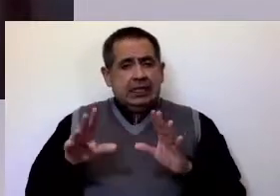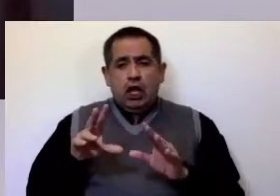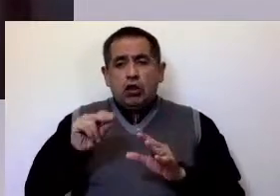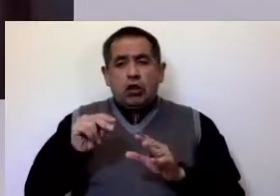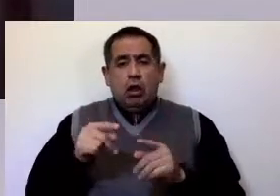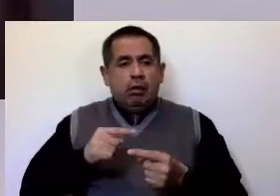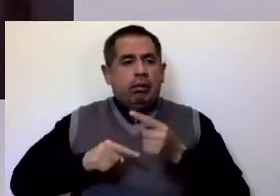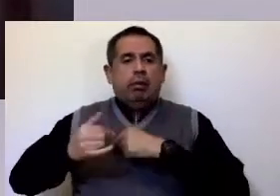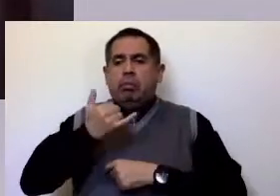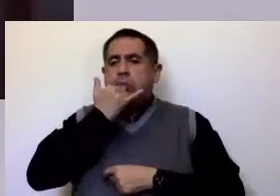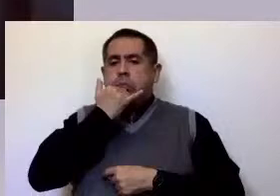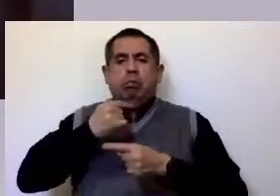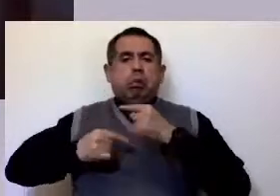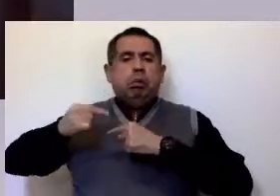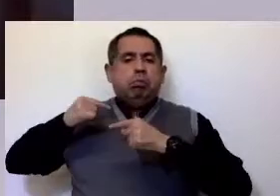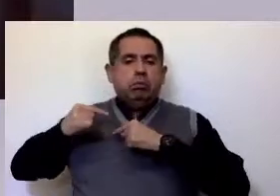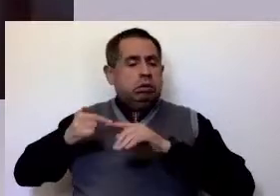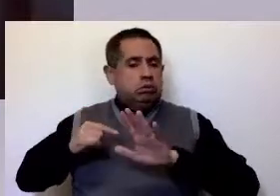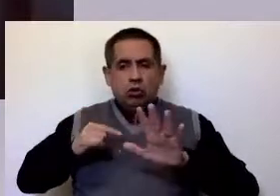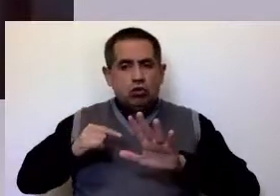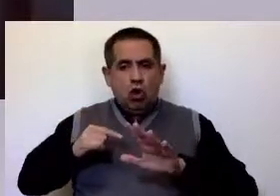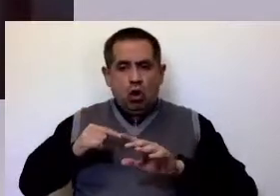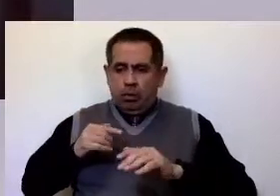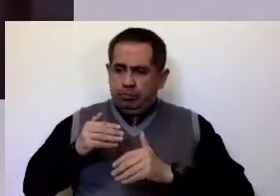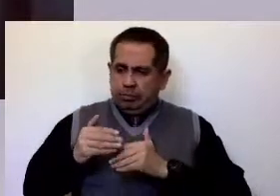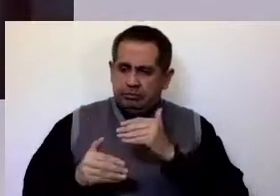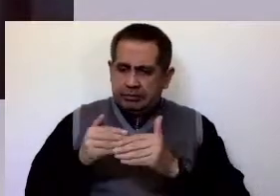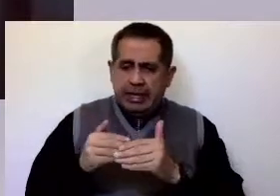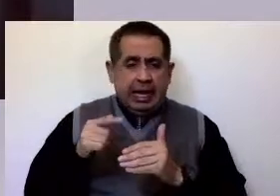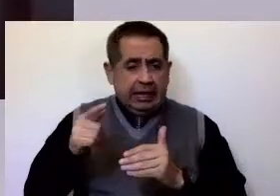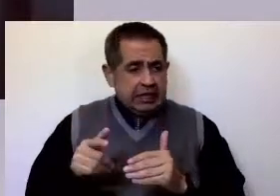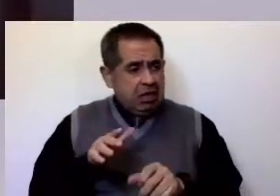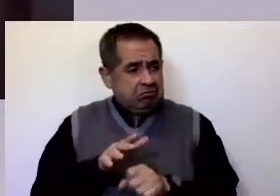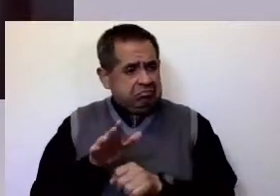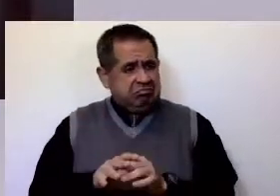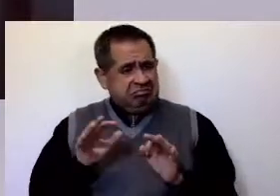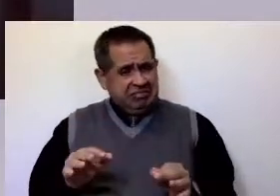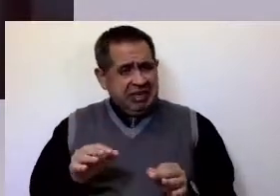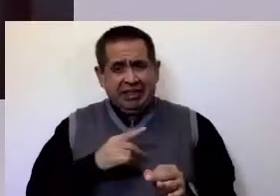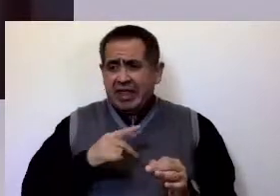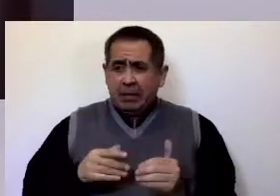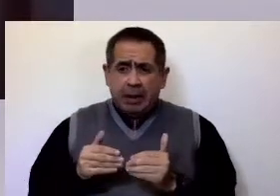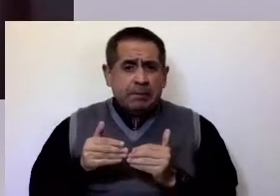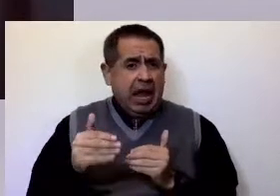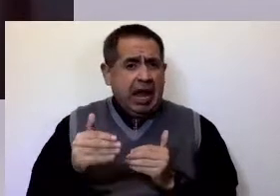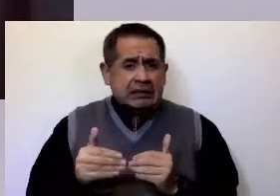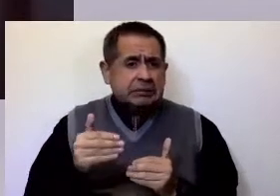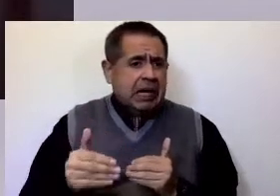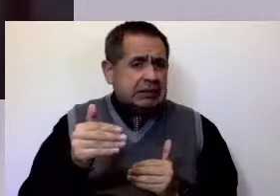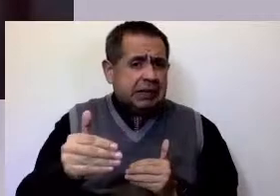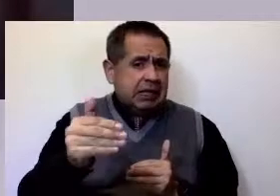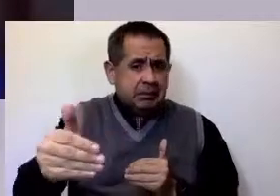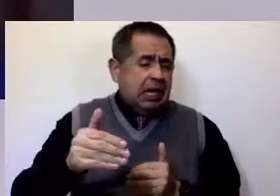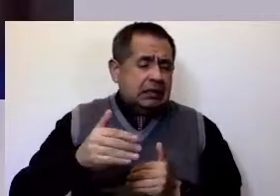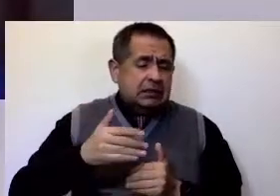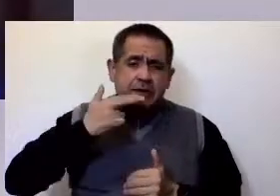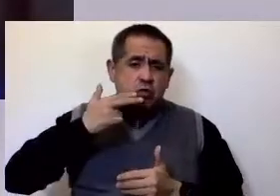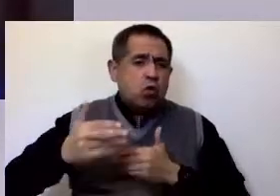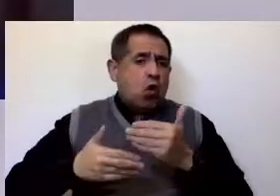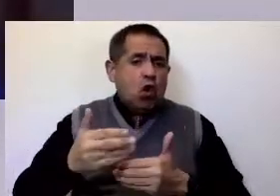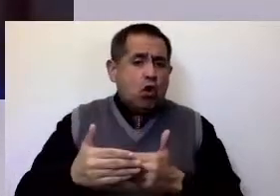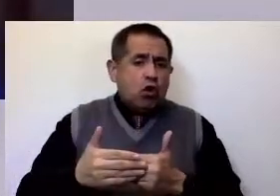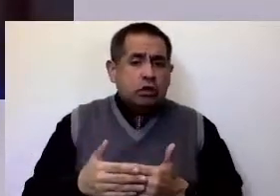supone que una vez alcanzado un determinado nivel de satisfacción de los derechos económicos sociales y culturales el